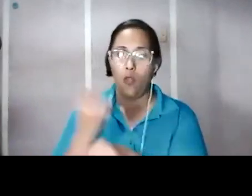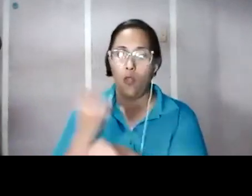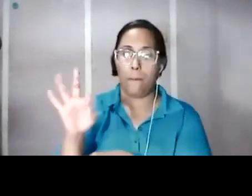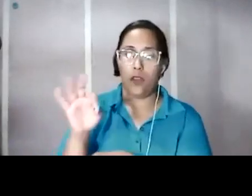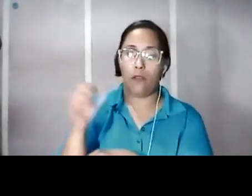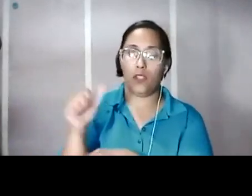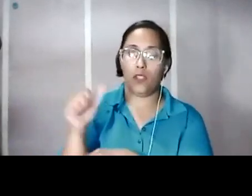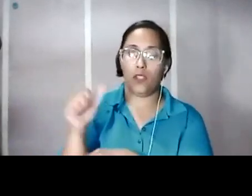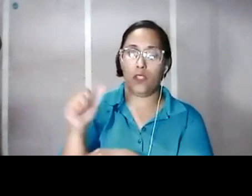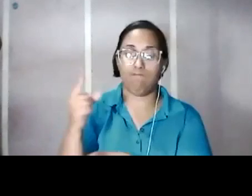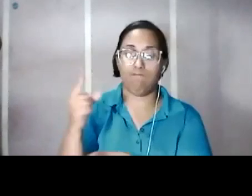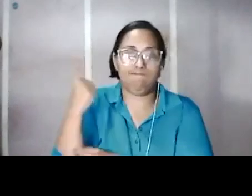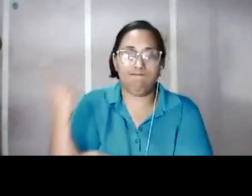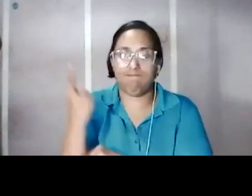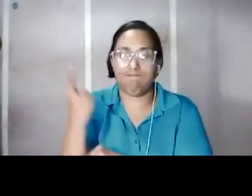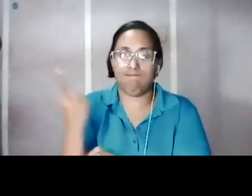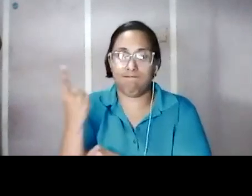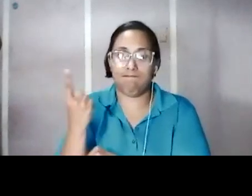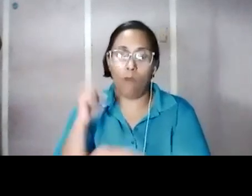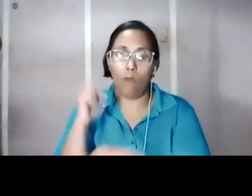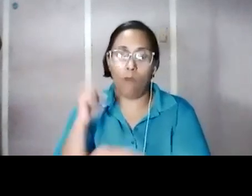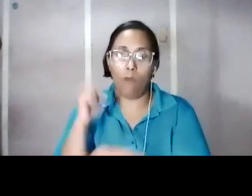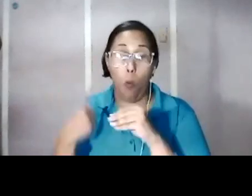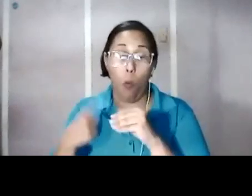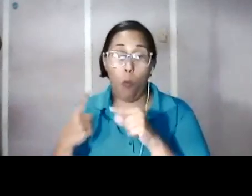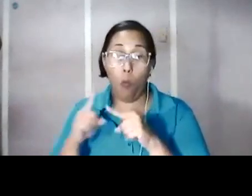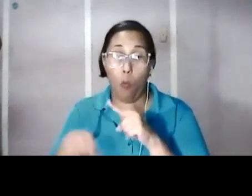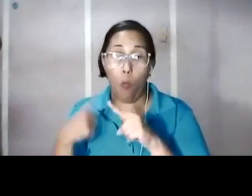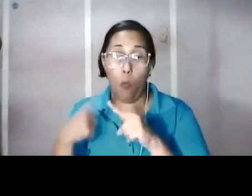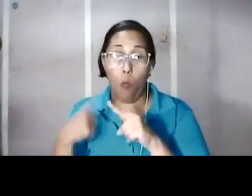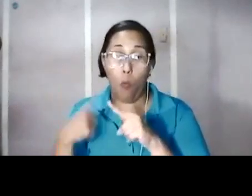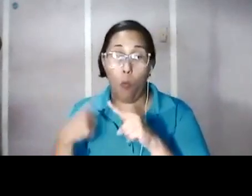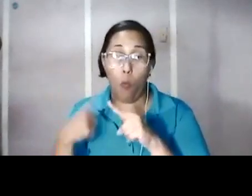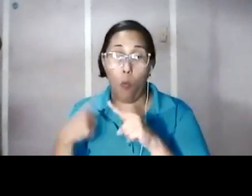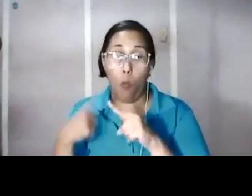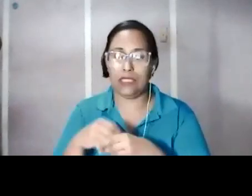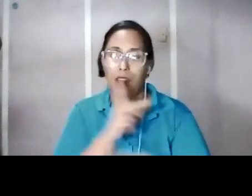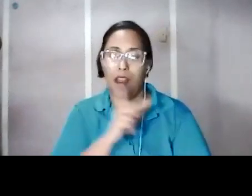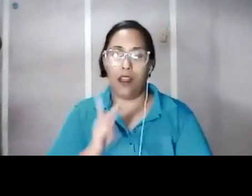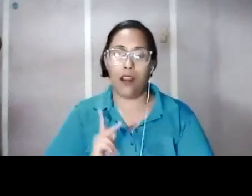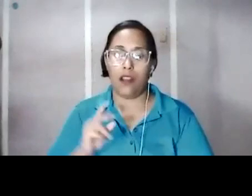siempre. Ahora, ¿cuándo entra el Rey Momo